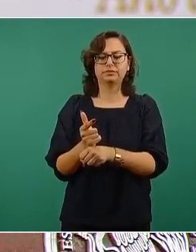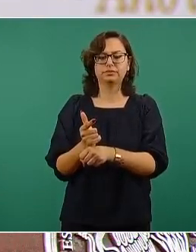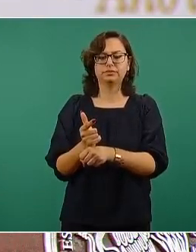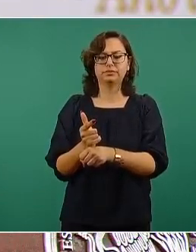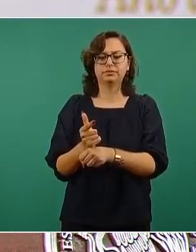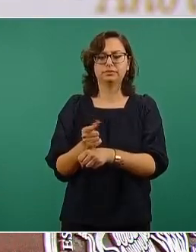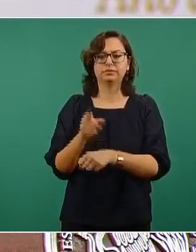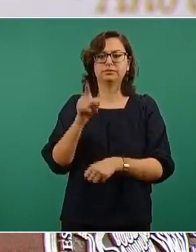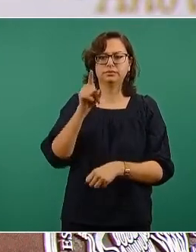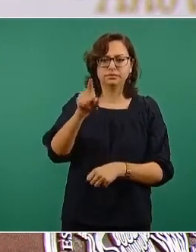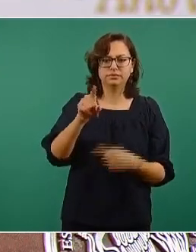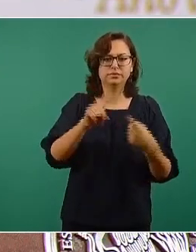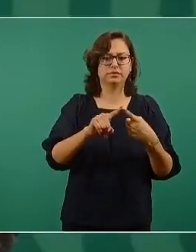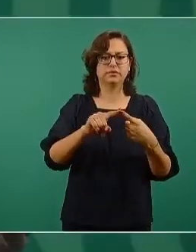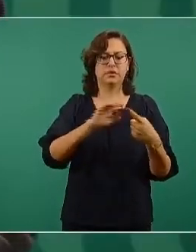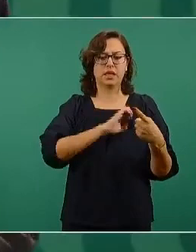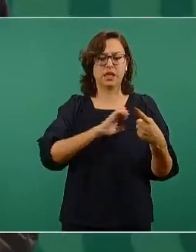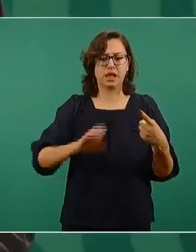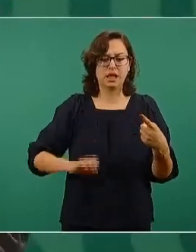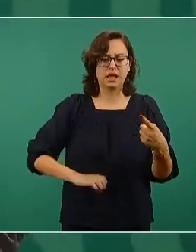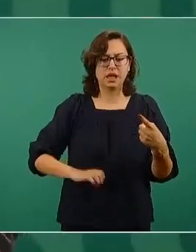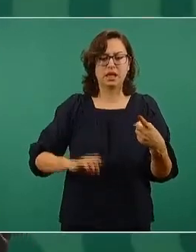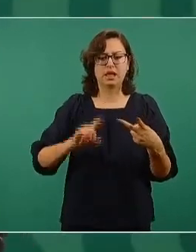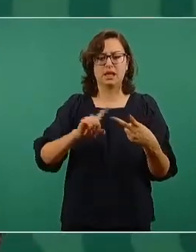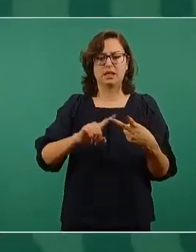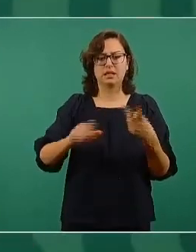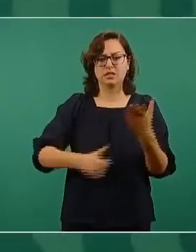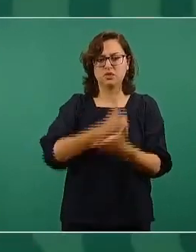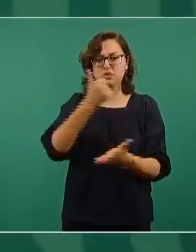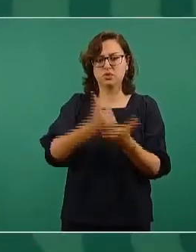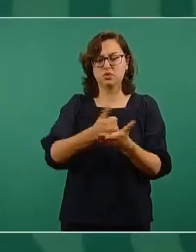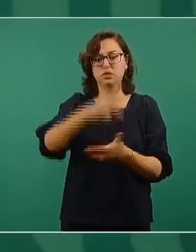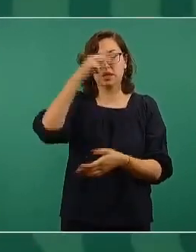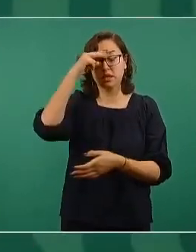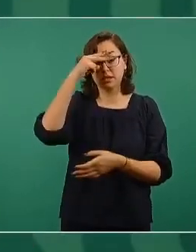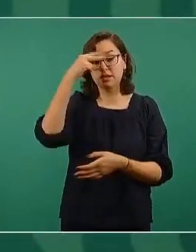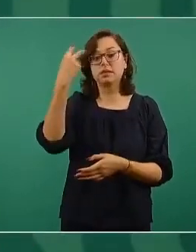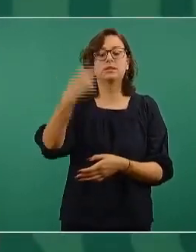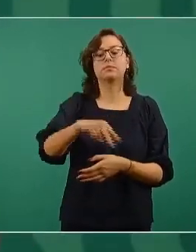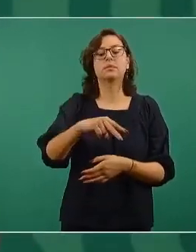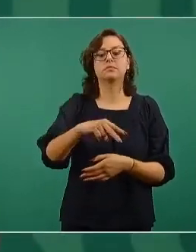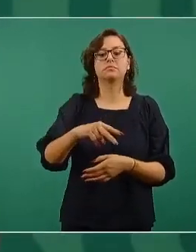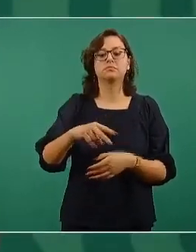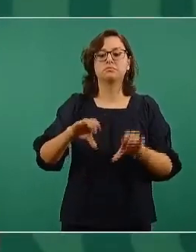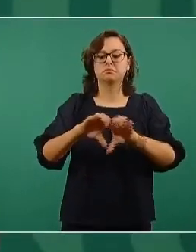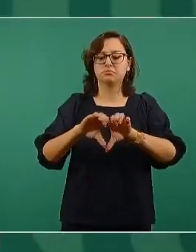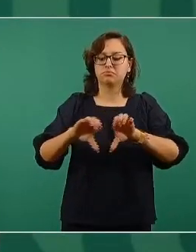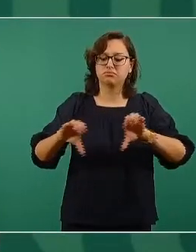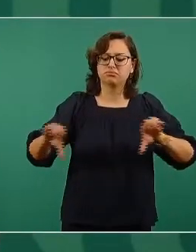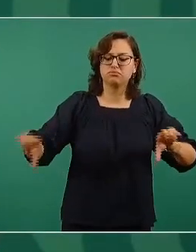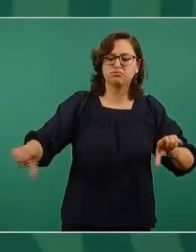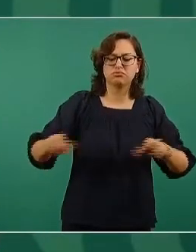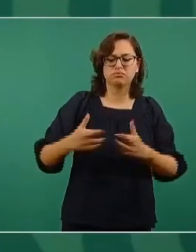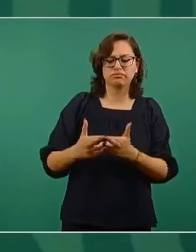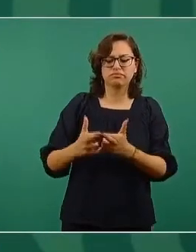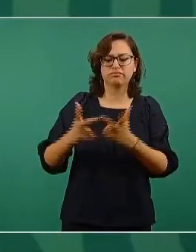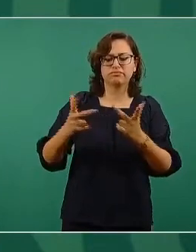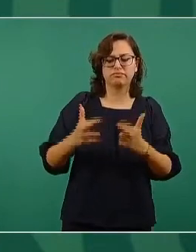en Ecatepec, en la Ciudad de México, y que